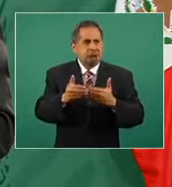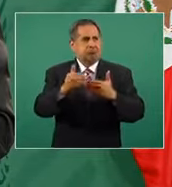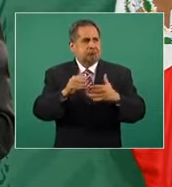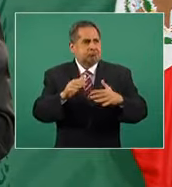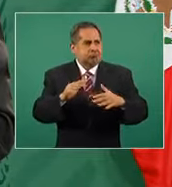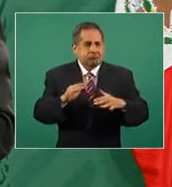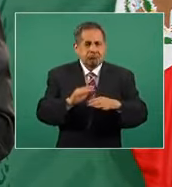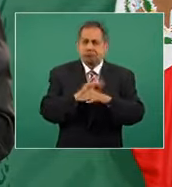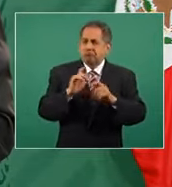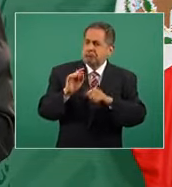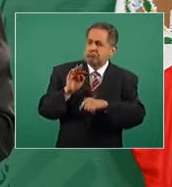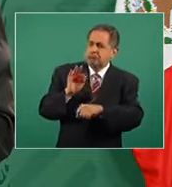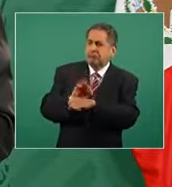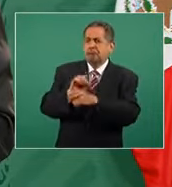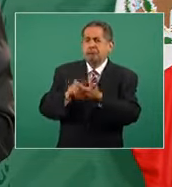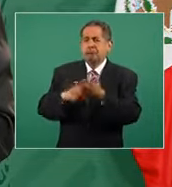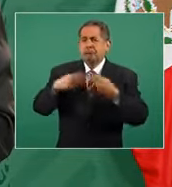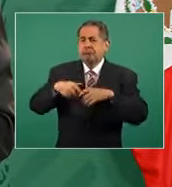del pueblo,